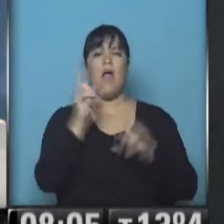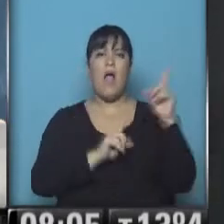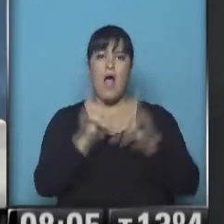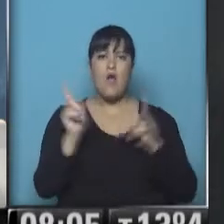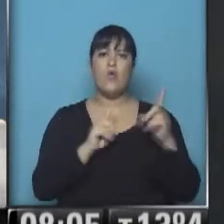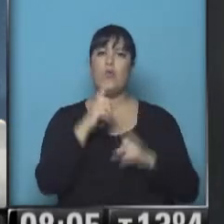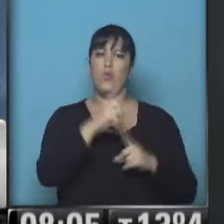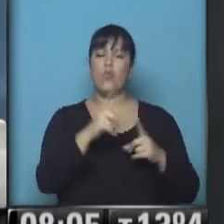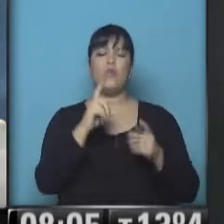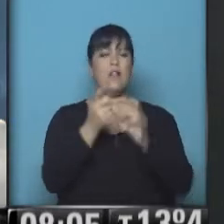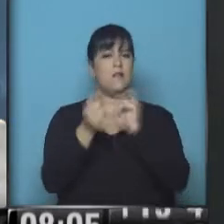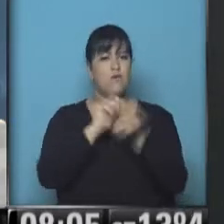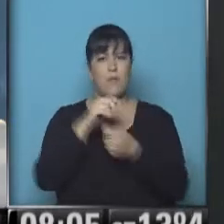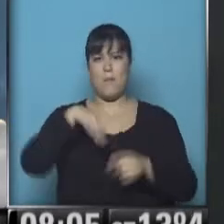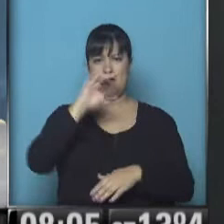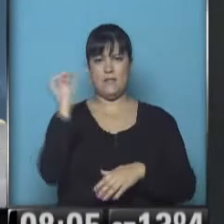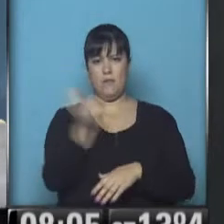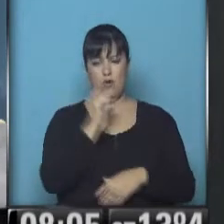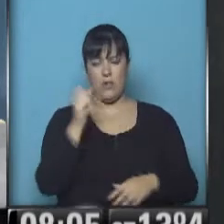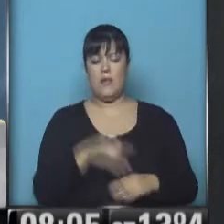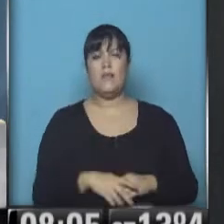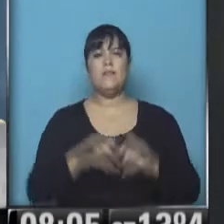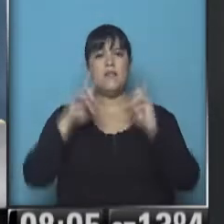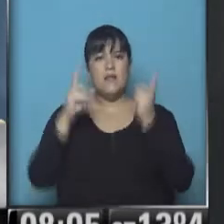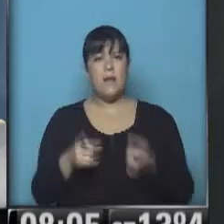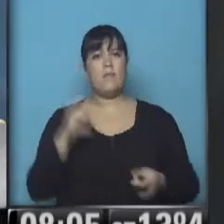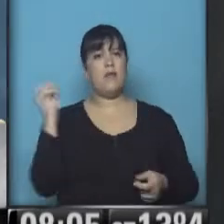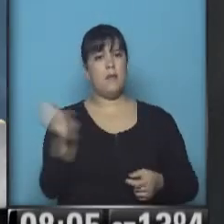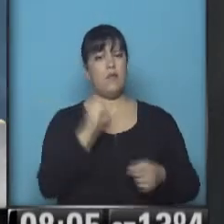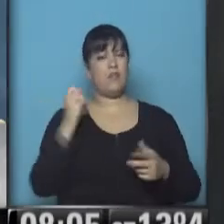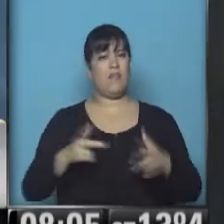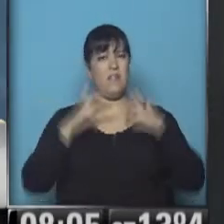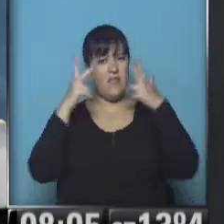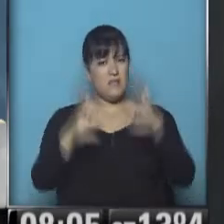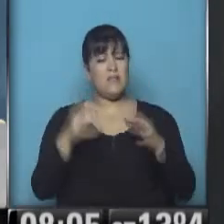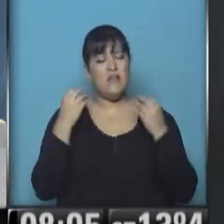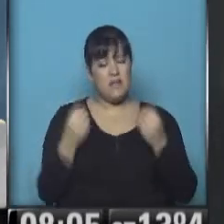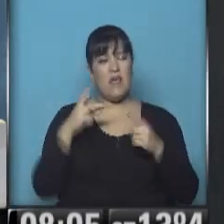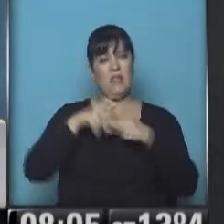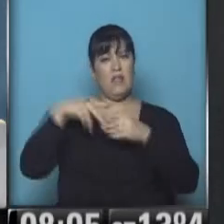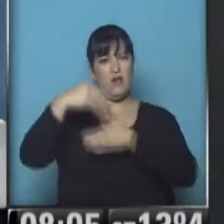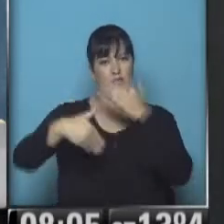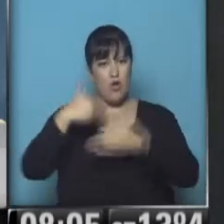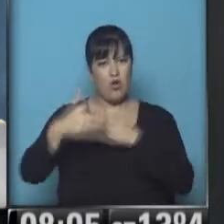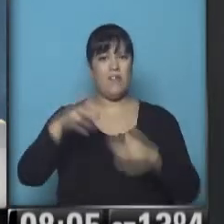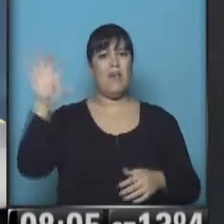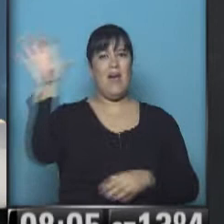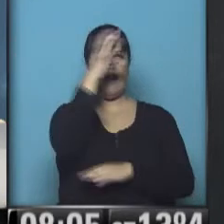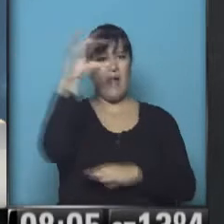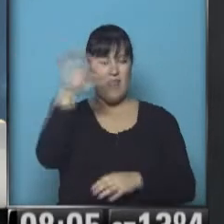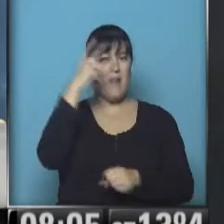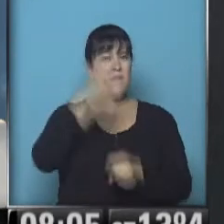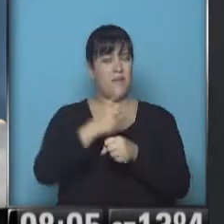sus reformas más importantes. Y también es importante ratificar que la tecnología con la homologación del radar primario